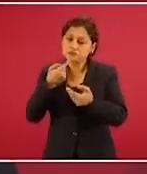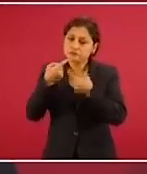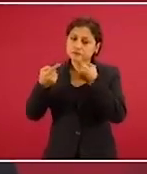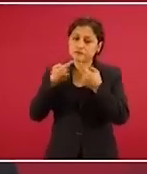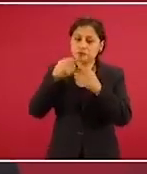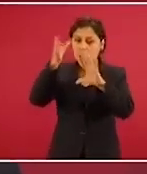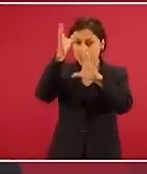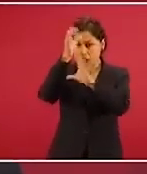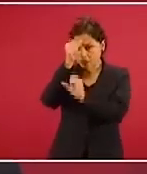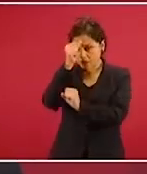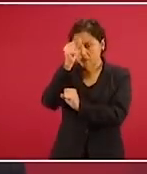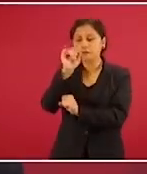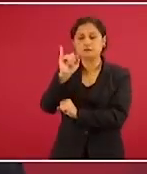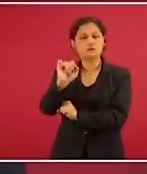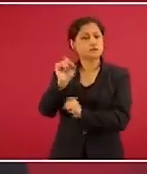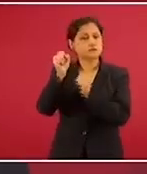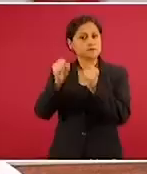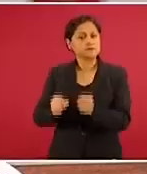pues un